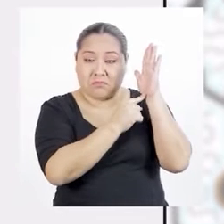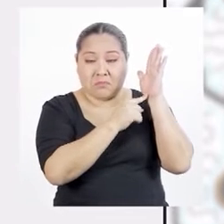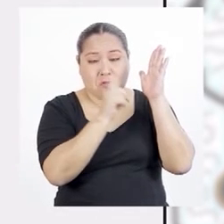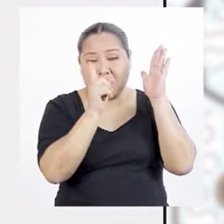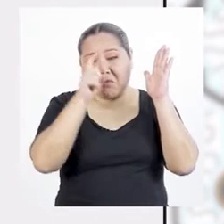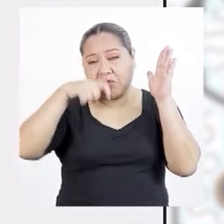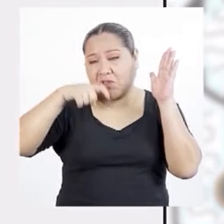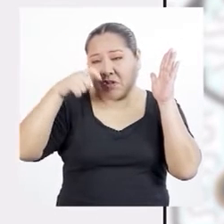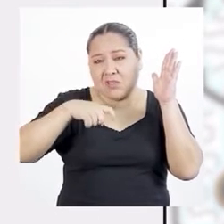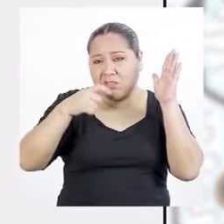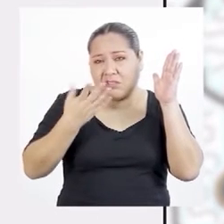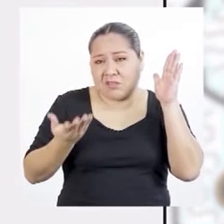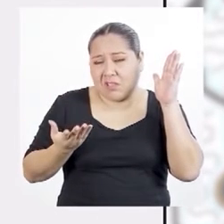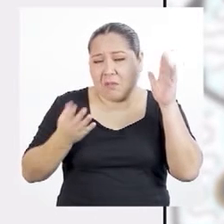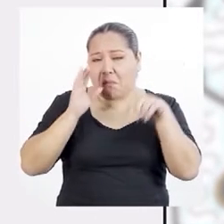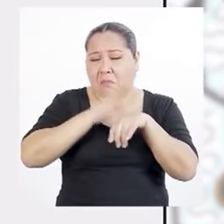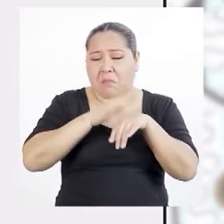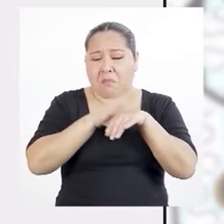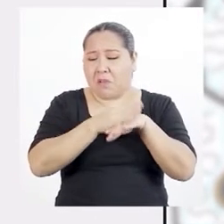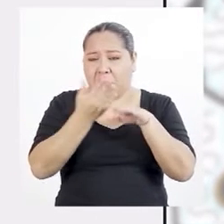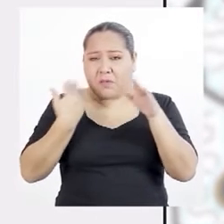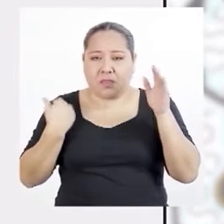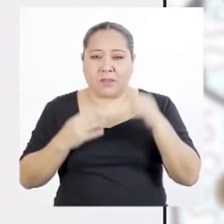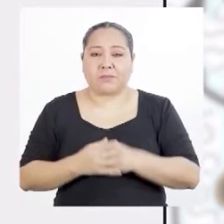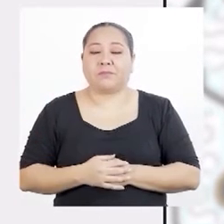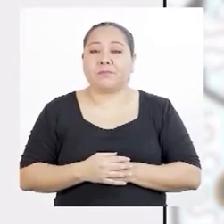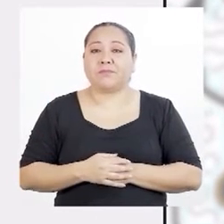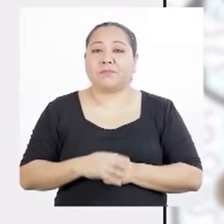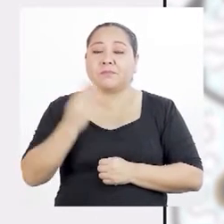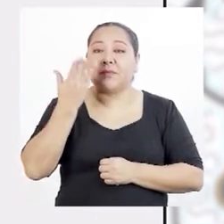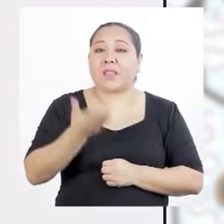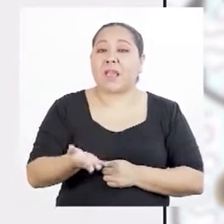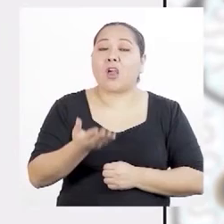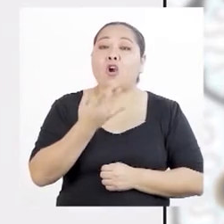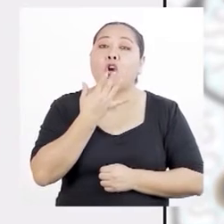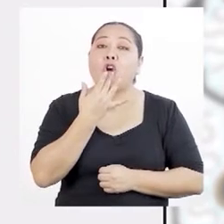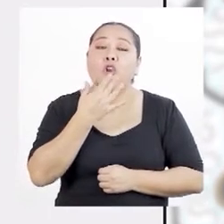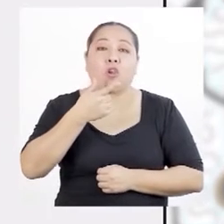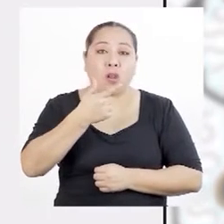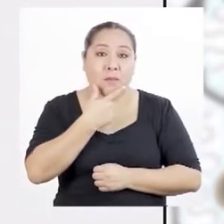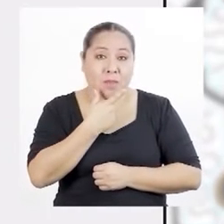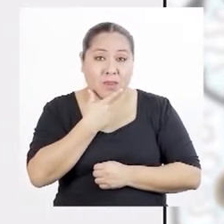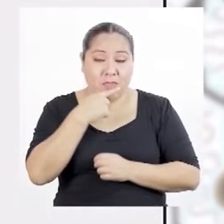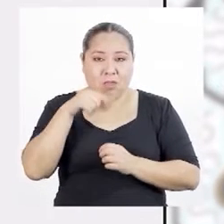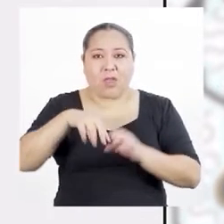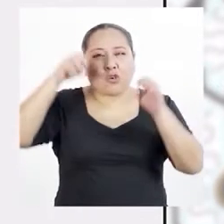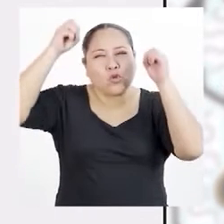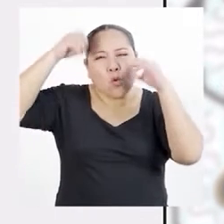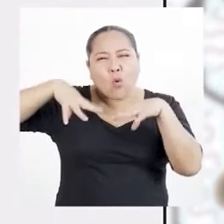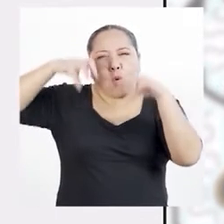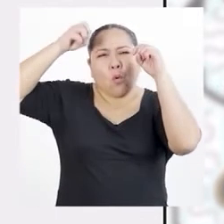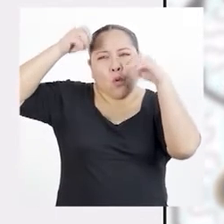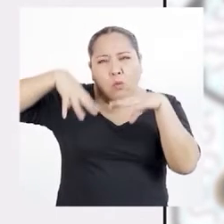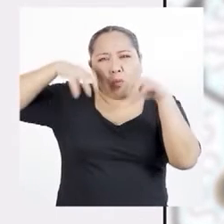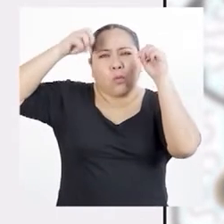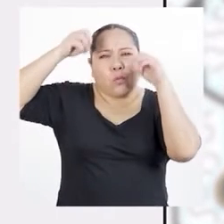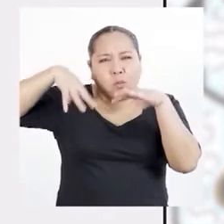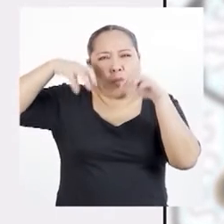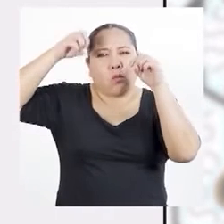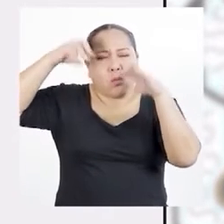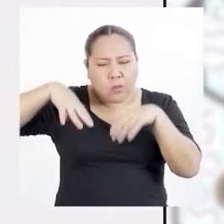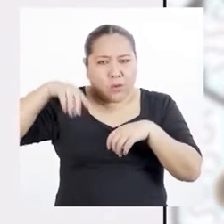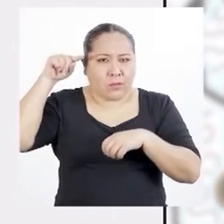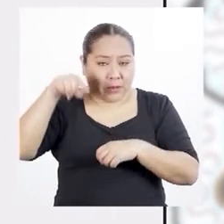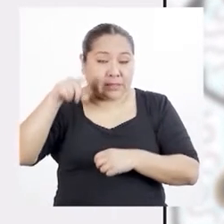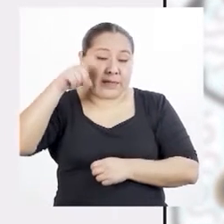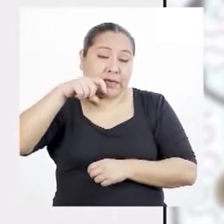es necesario tomar precauciones. En la zona de color amarillo, las lluvias son más intensas.